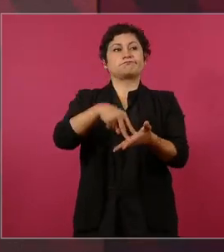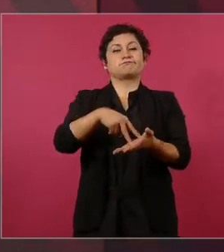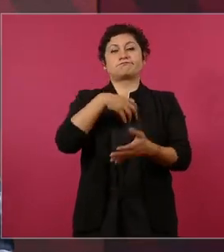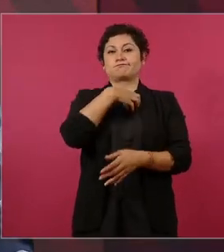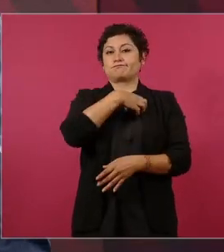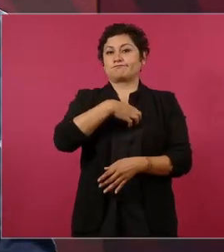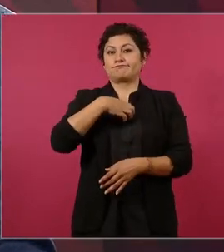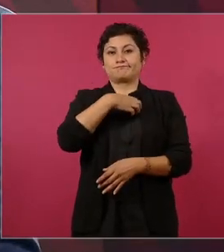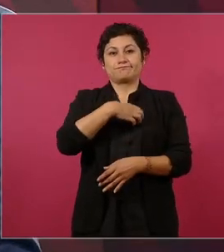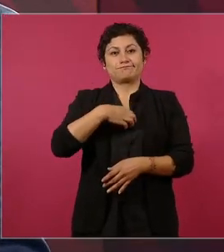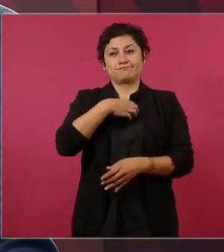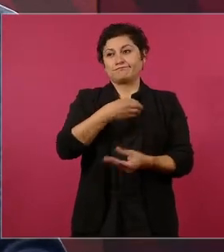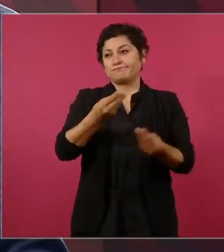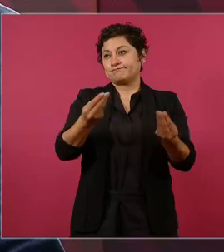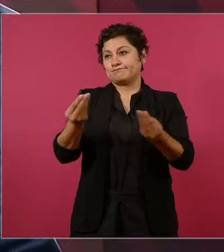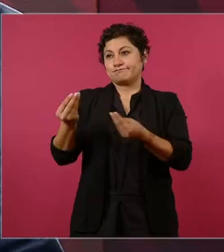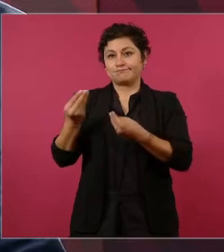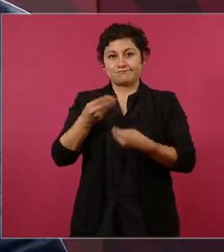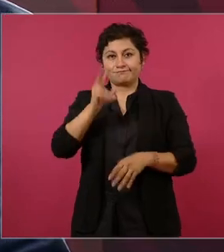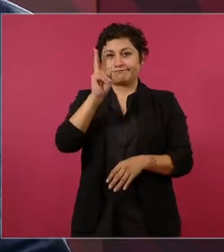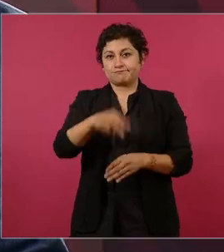bueno, a todos,